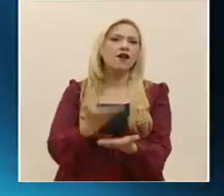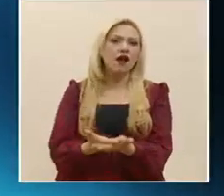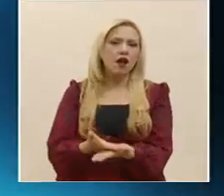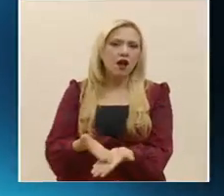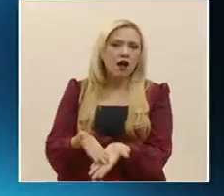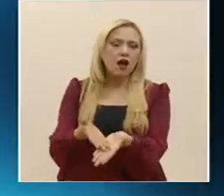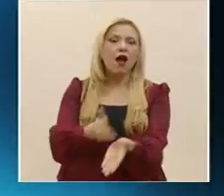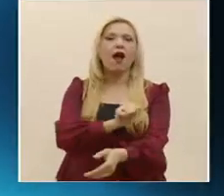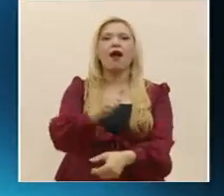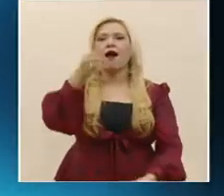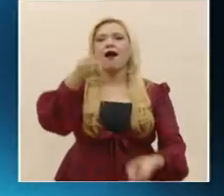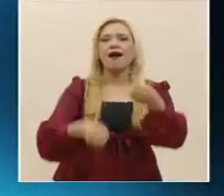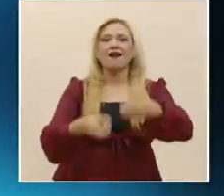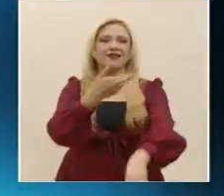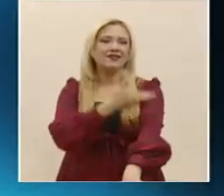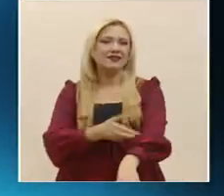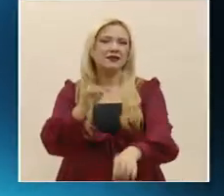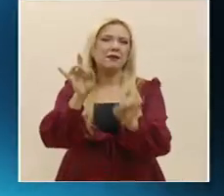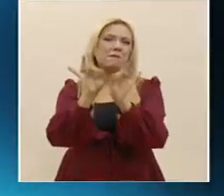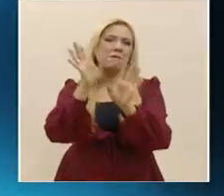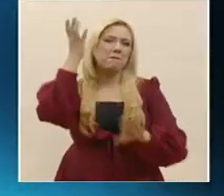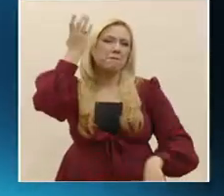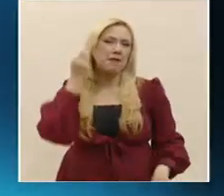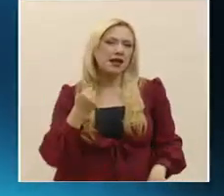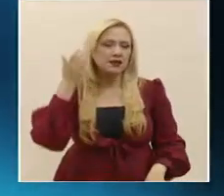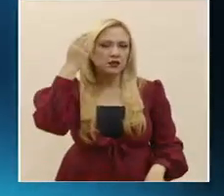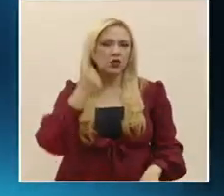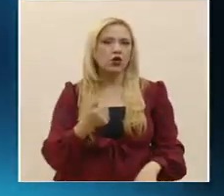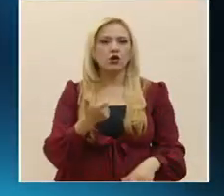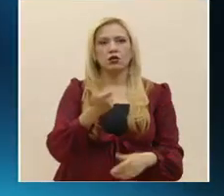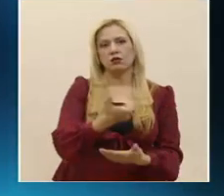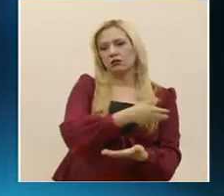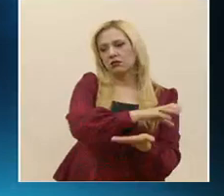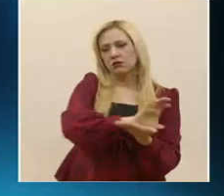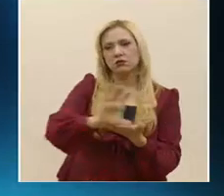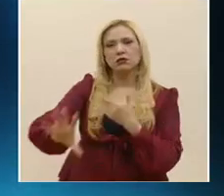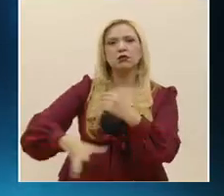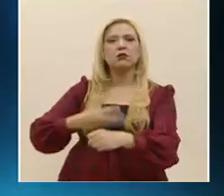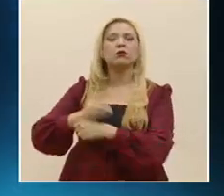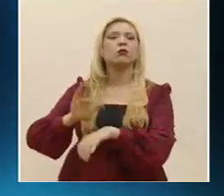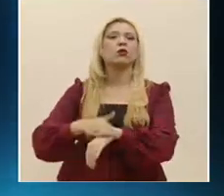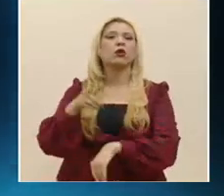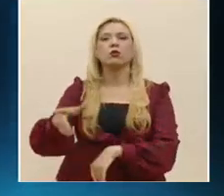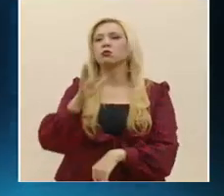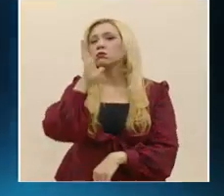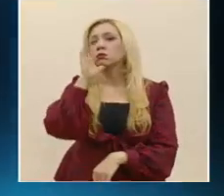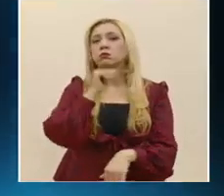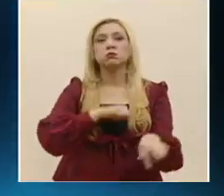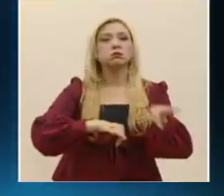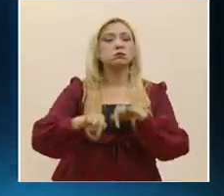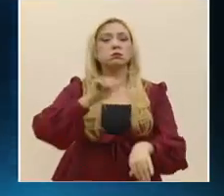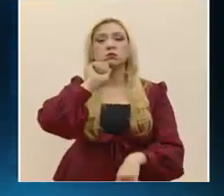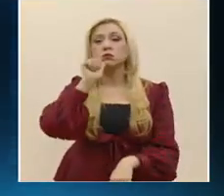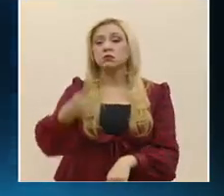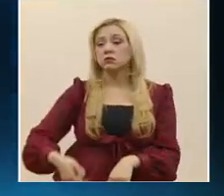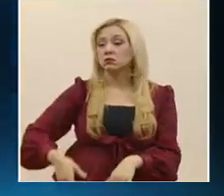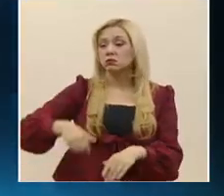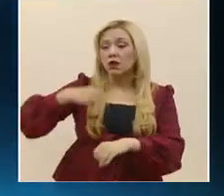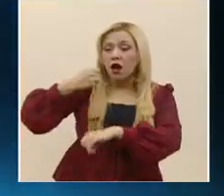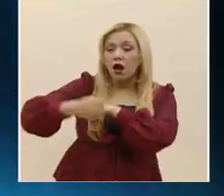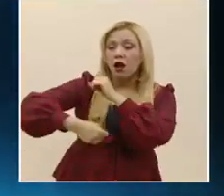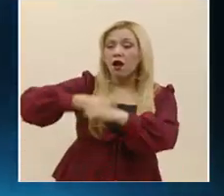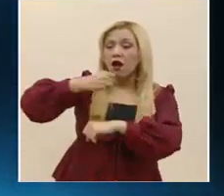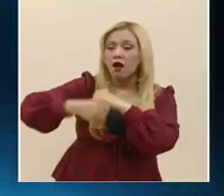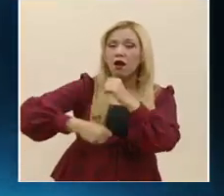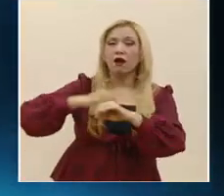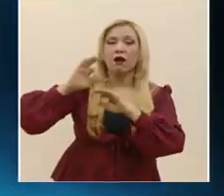procedimientos familiares. Cuando se reclama una pensión compensatoria en su vertiente resarcitoria, quien la reclama gozará de la presunción